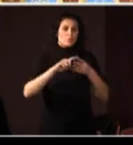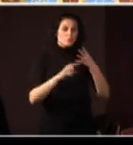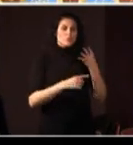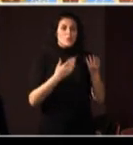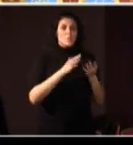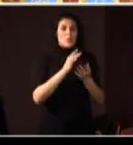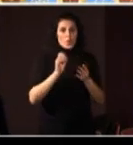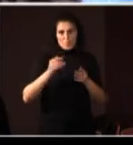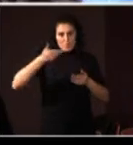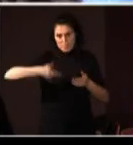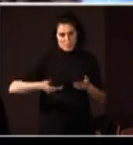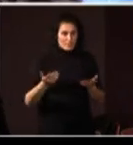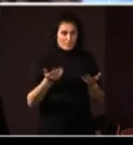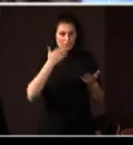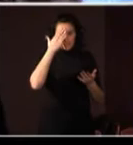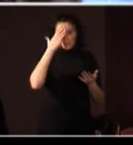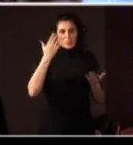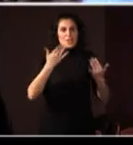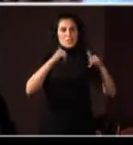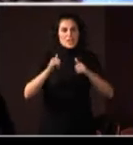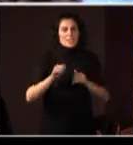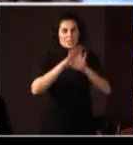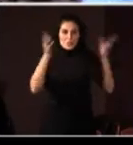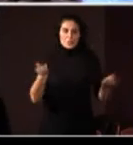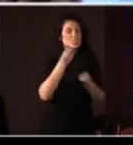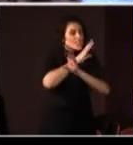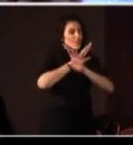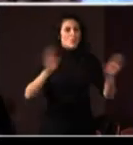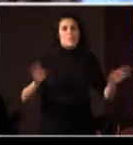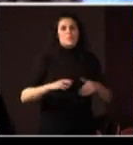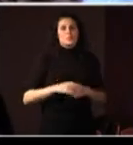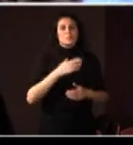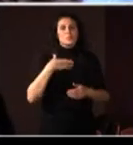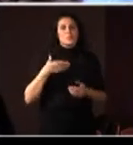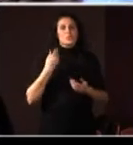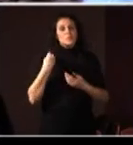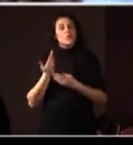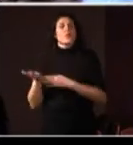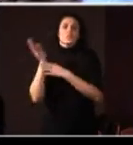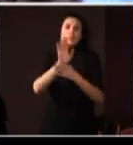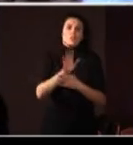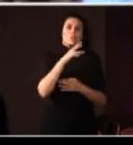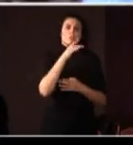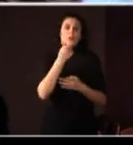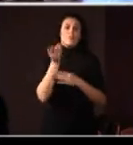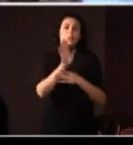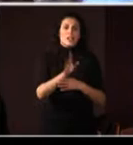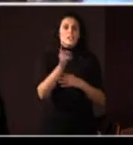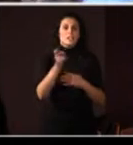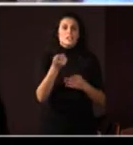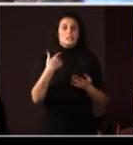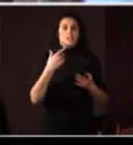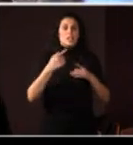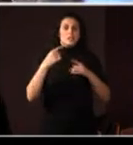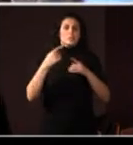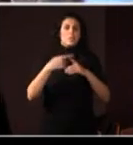feria, la mejor feria del mundo. Yo creo que enseñar es mostrar, y para mostrar debemos de poseer lo que queremos